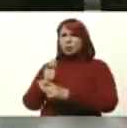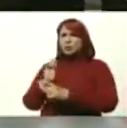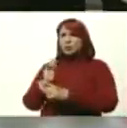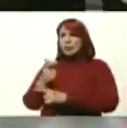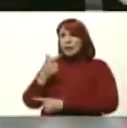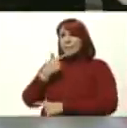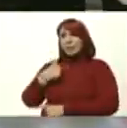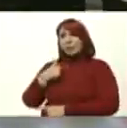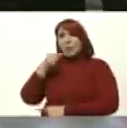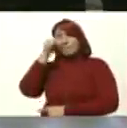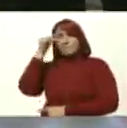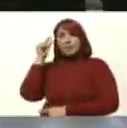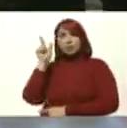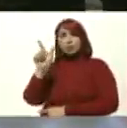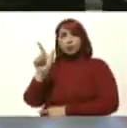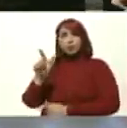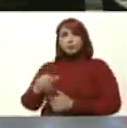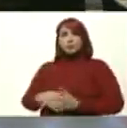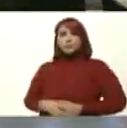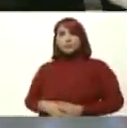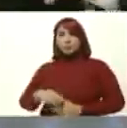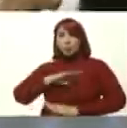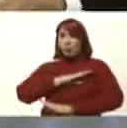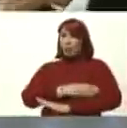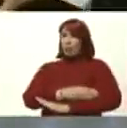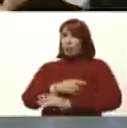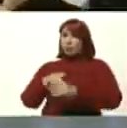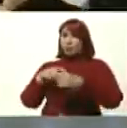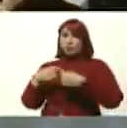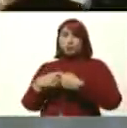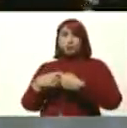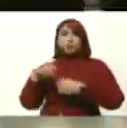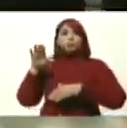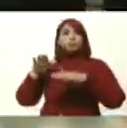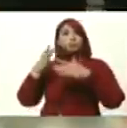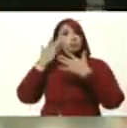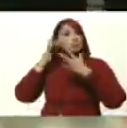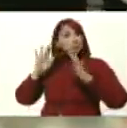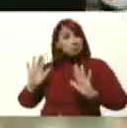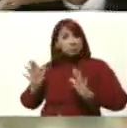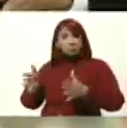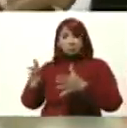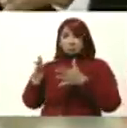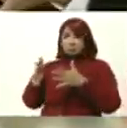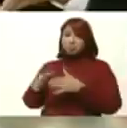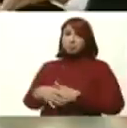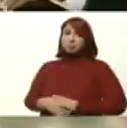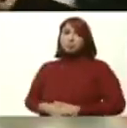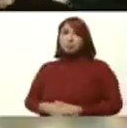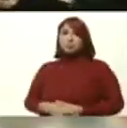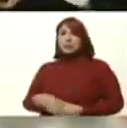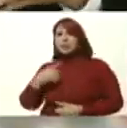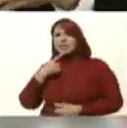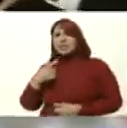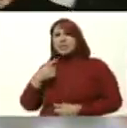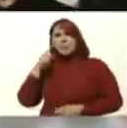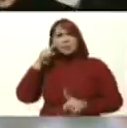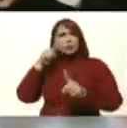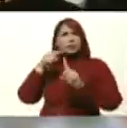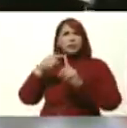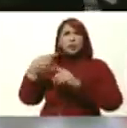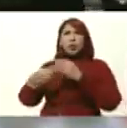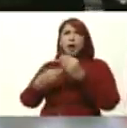el PSU y las fuerzas del Gran Polo Patriótico probablemente van a ganar. Él decía que la proyección que